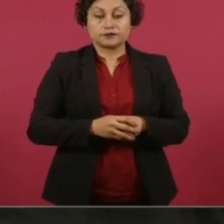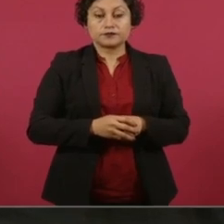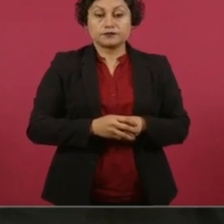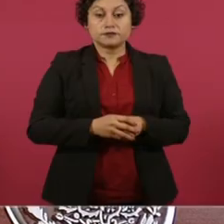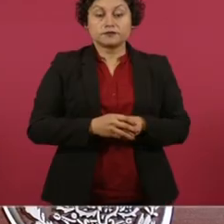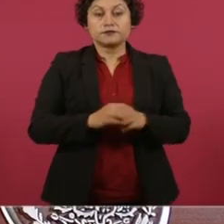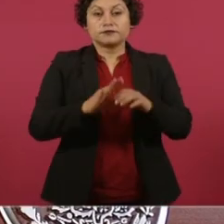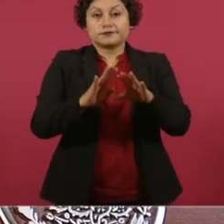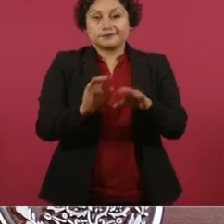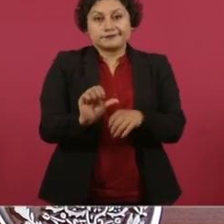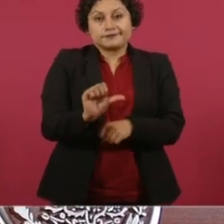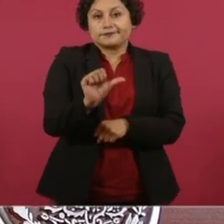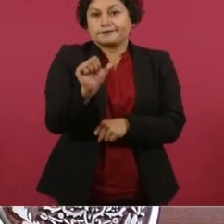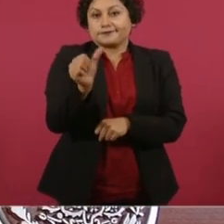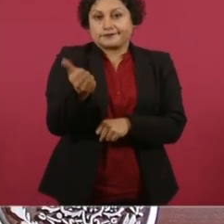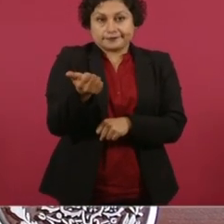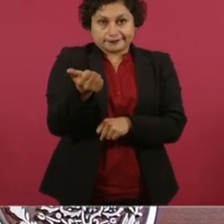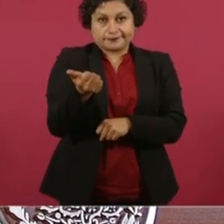Y otros.